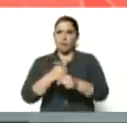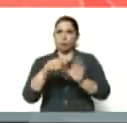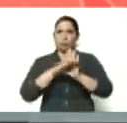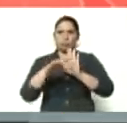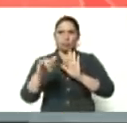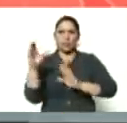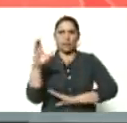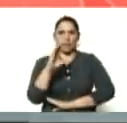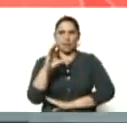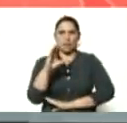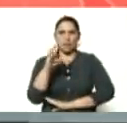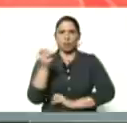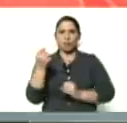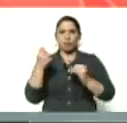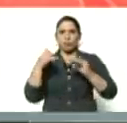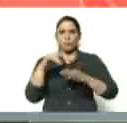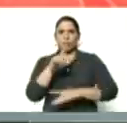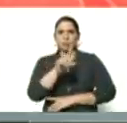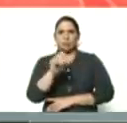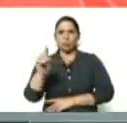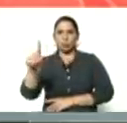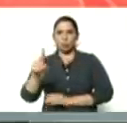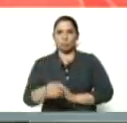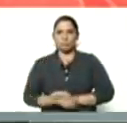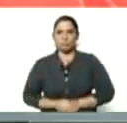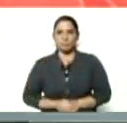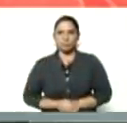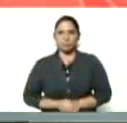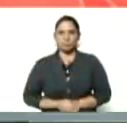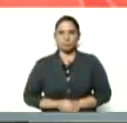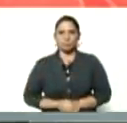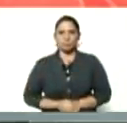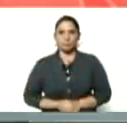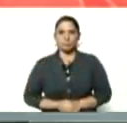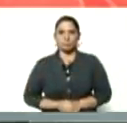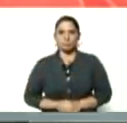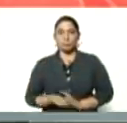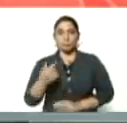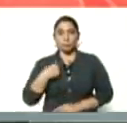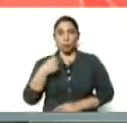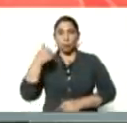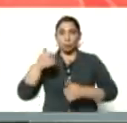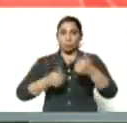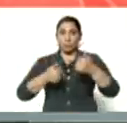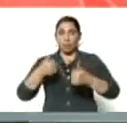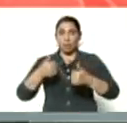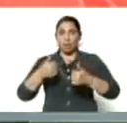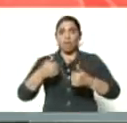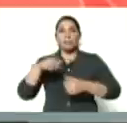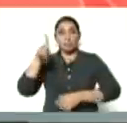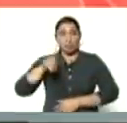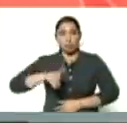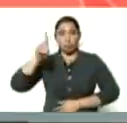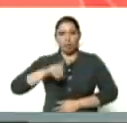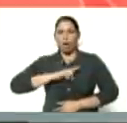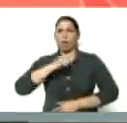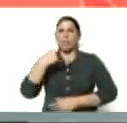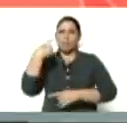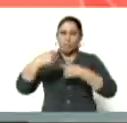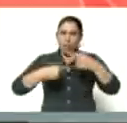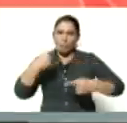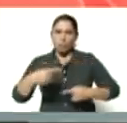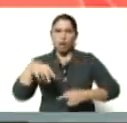Caracas, número 101. Y después fui diputado 2000-2005 y luego me reeligieron